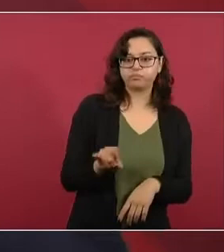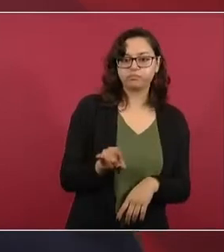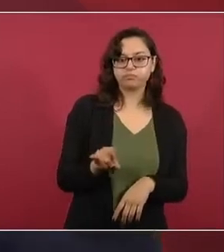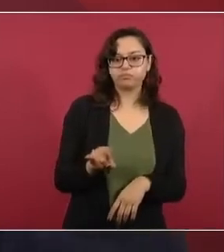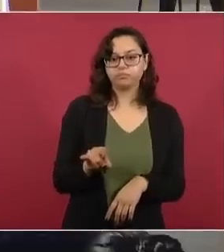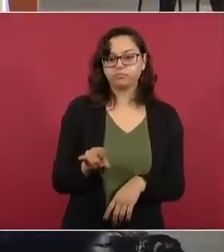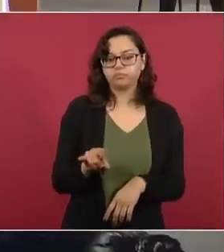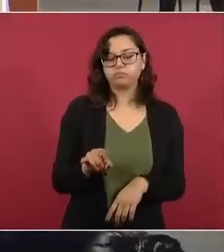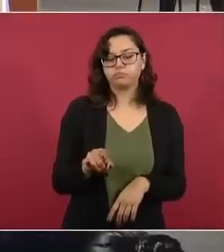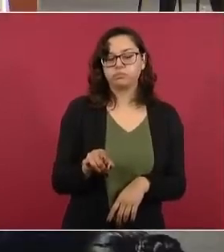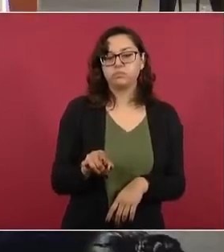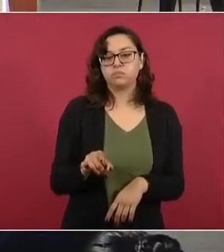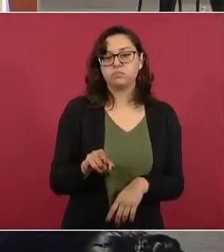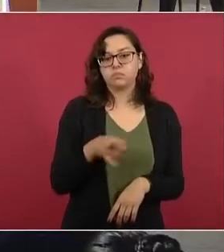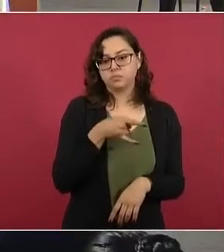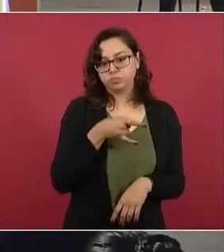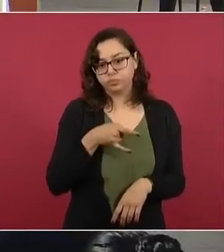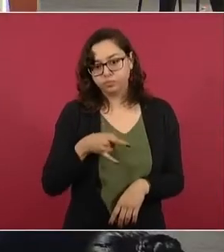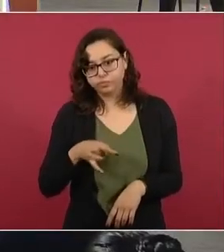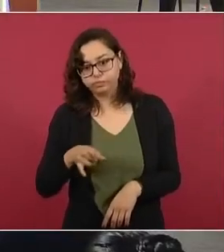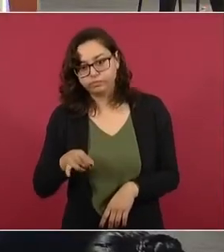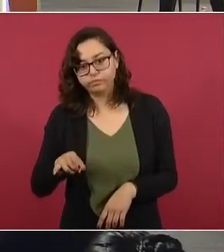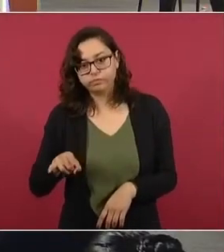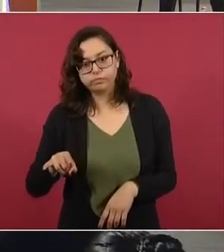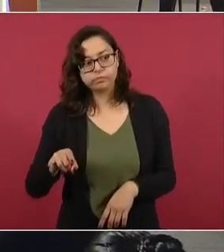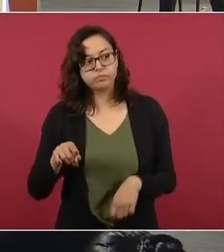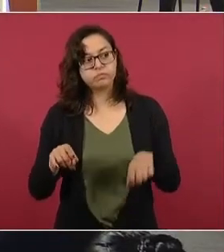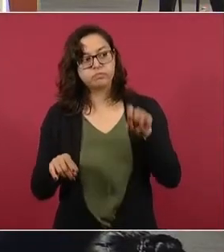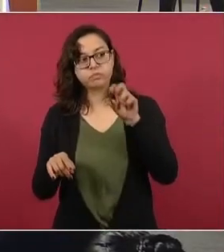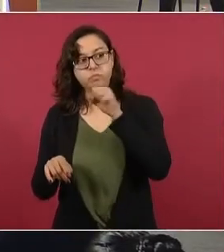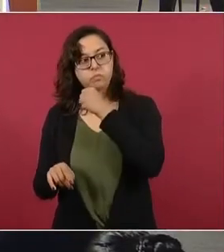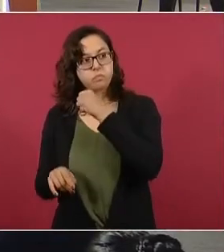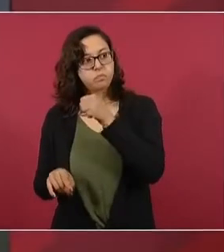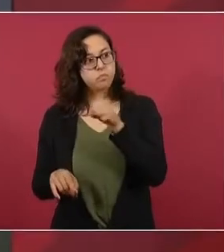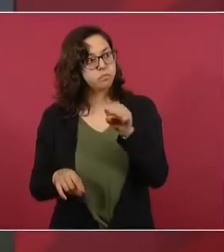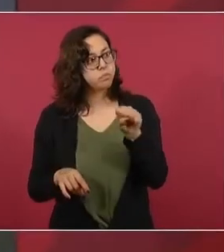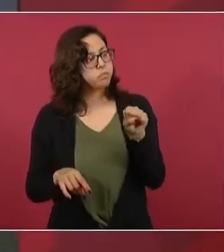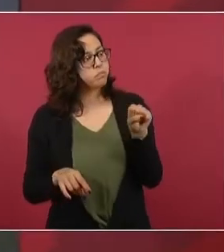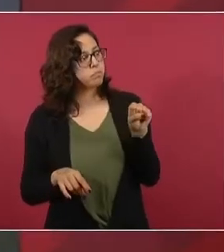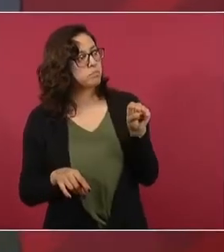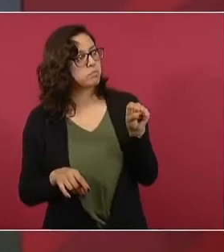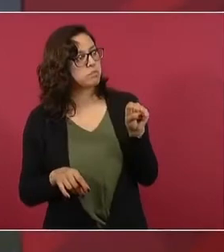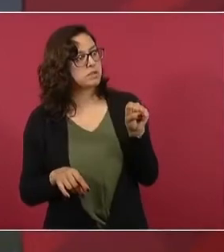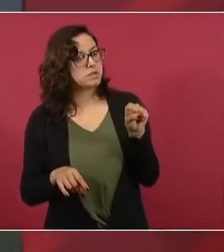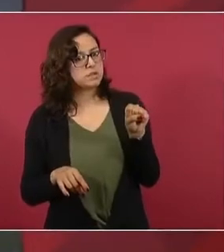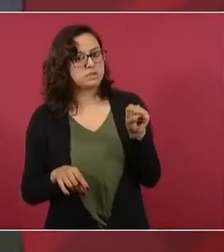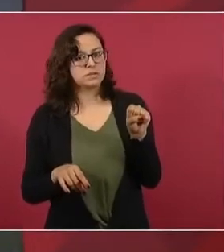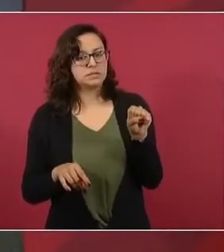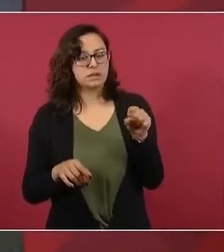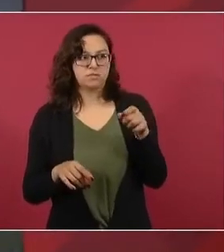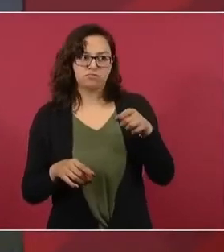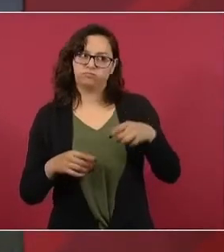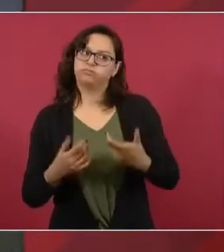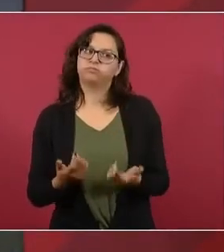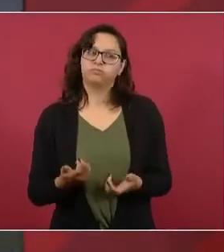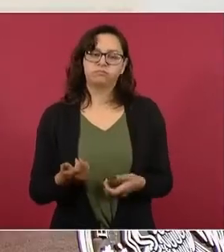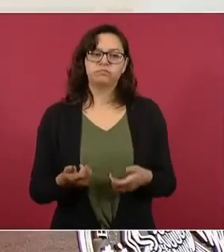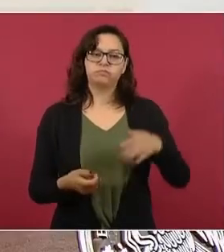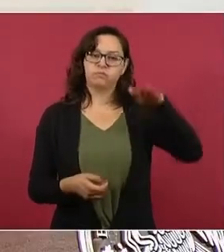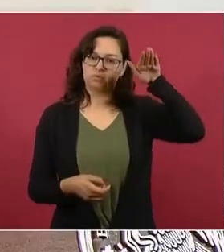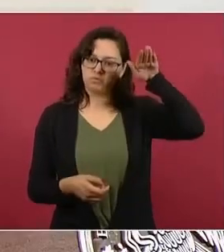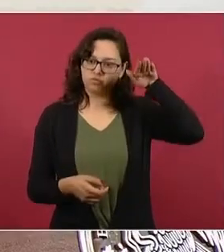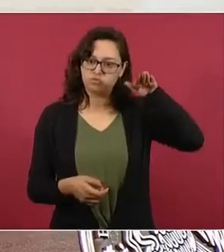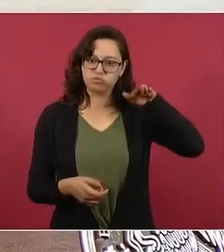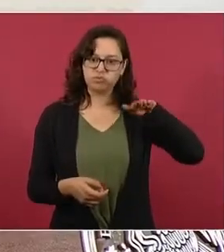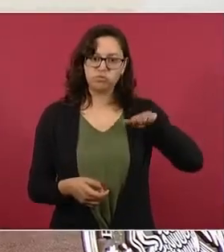porque pasa y me ve, estoy hablando, y baja el vidrio y